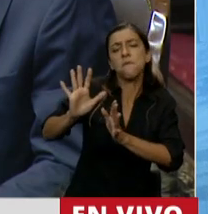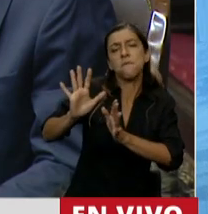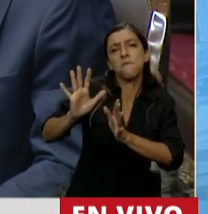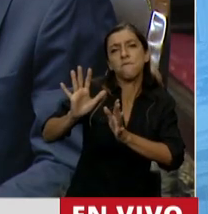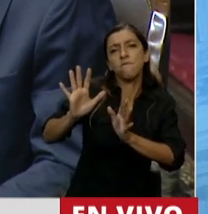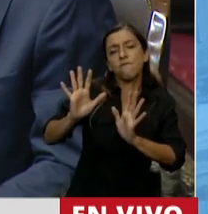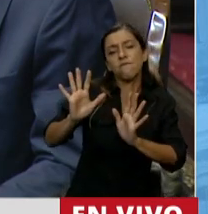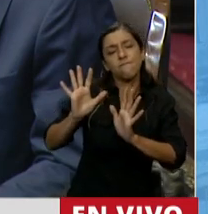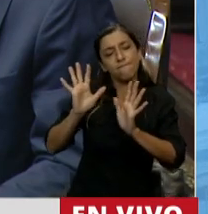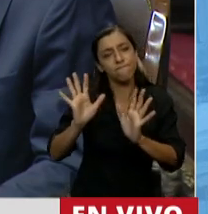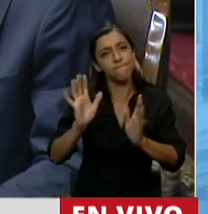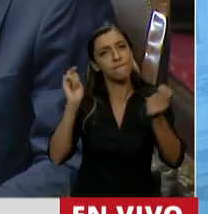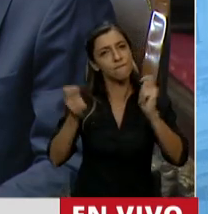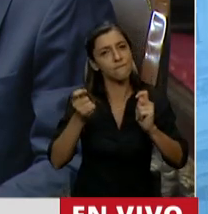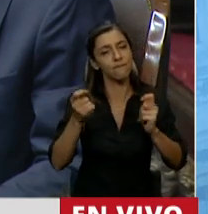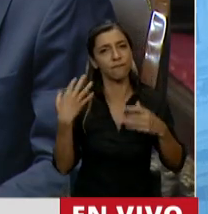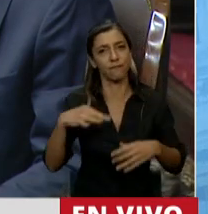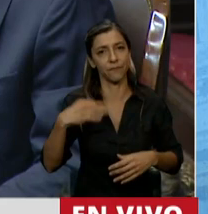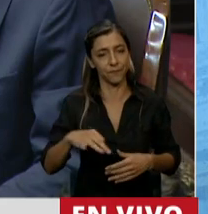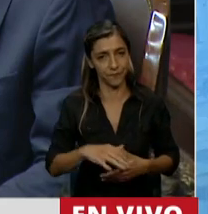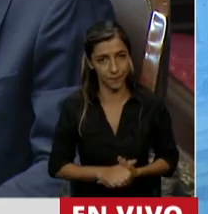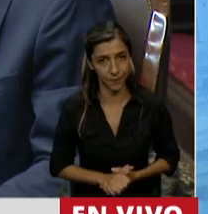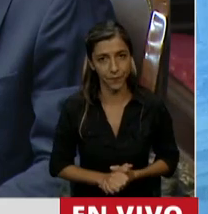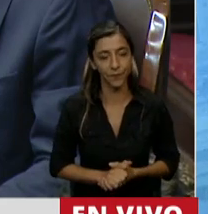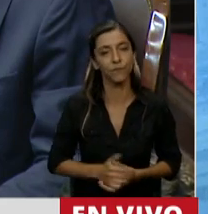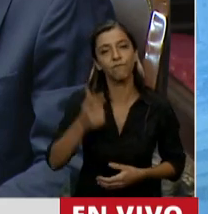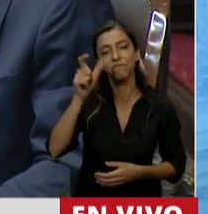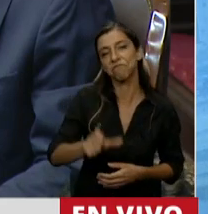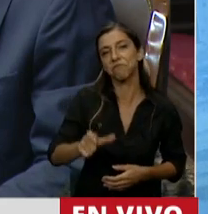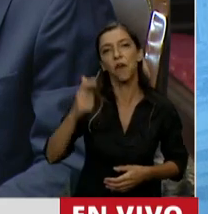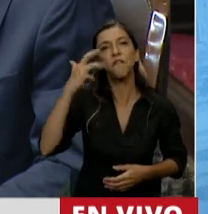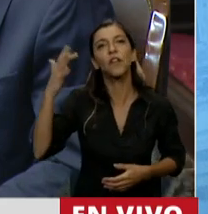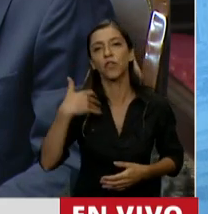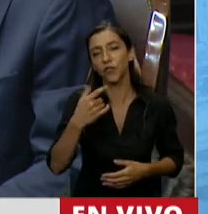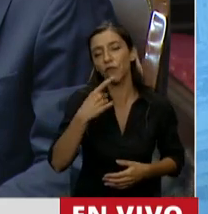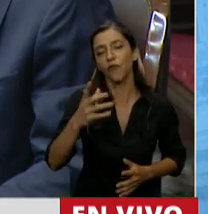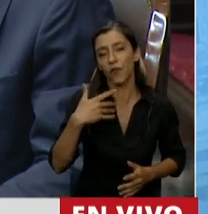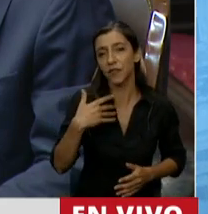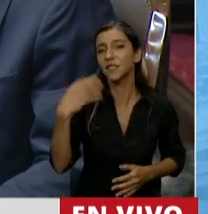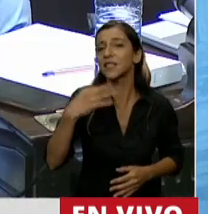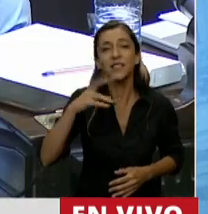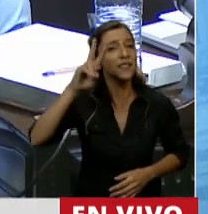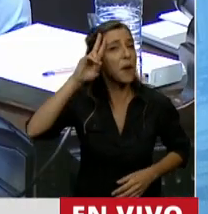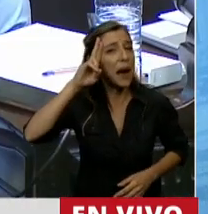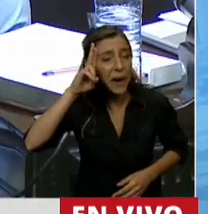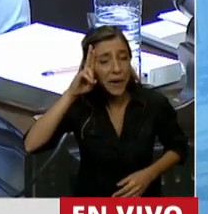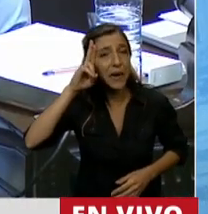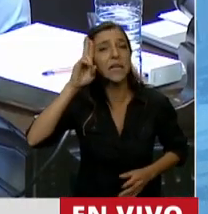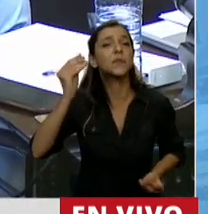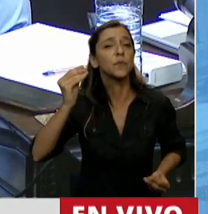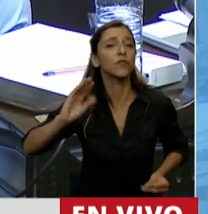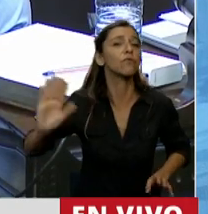Onfray que respeta, y yo respeto y hago mío ese respeto, a todos los que se posternan ante un